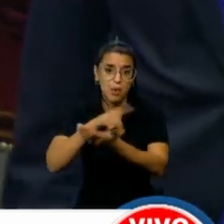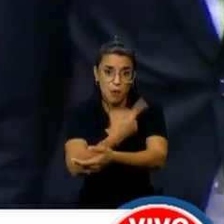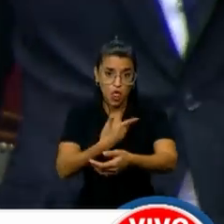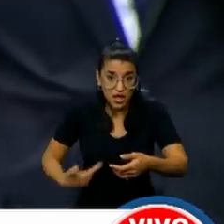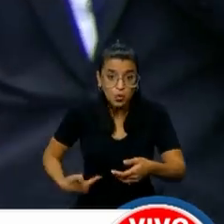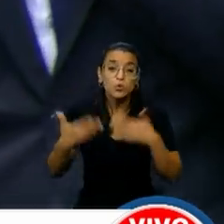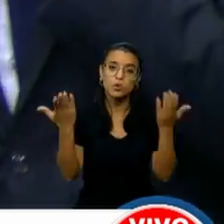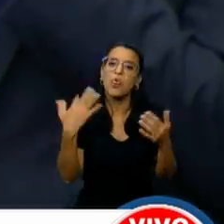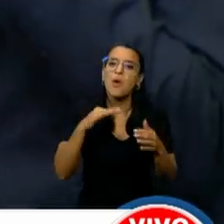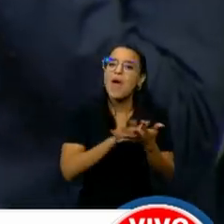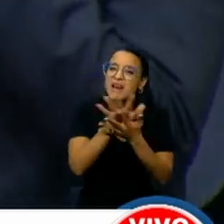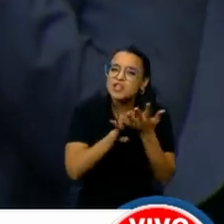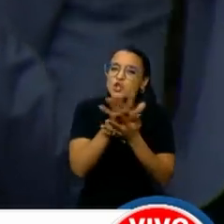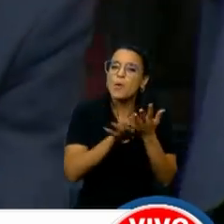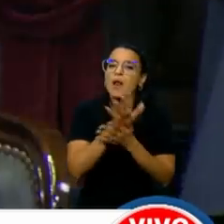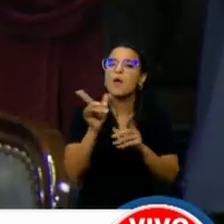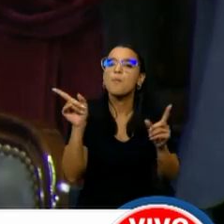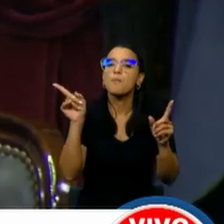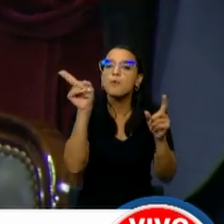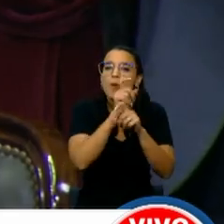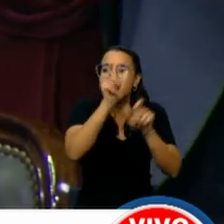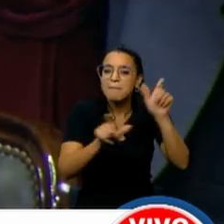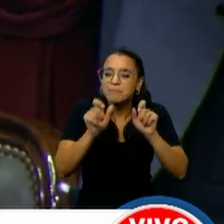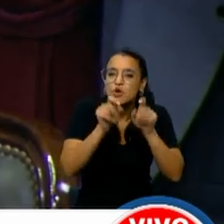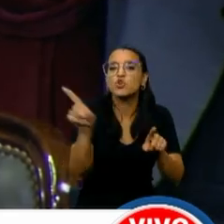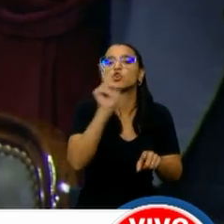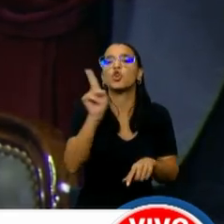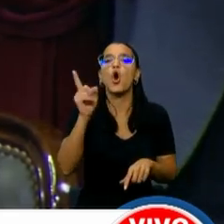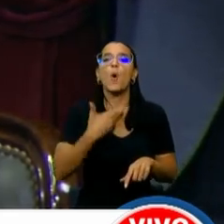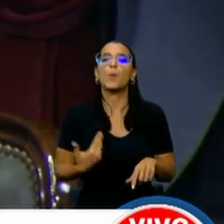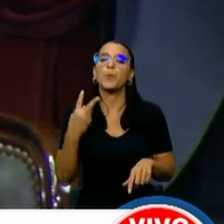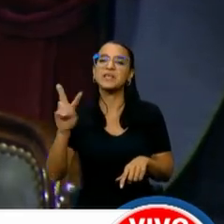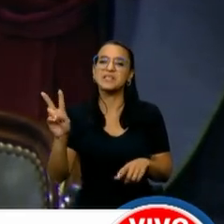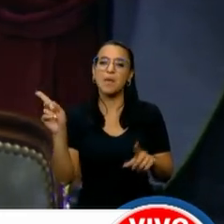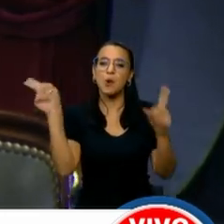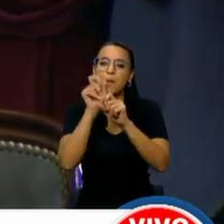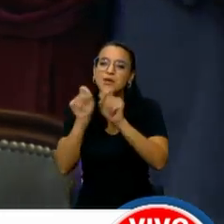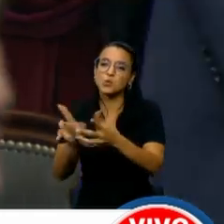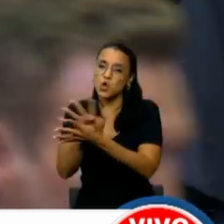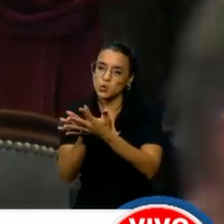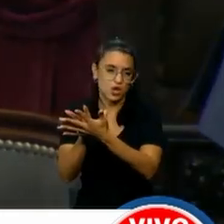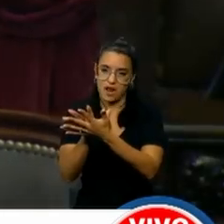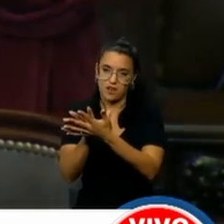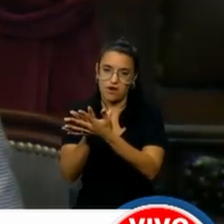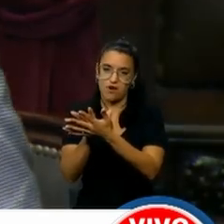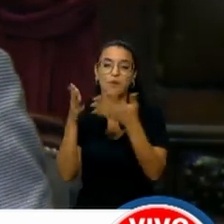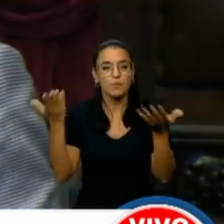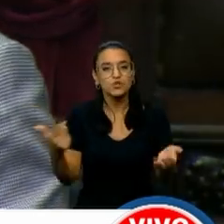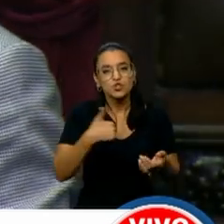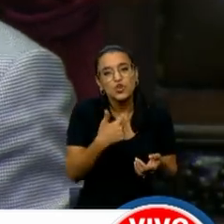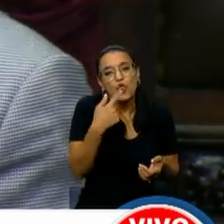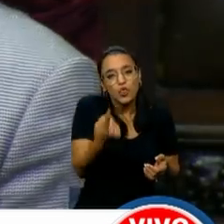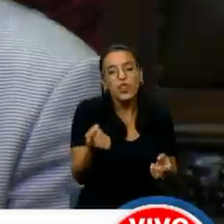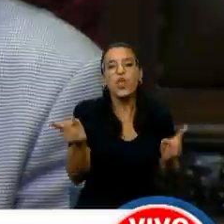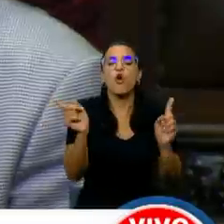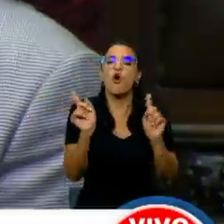había que resolver los problemas la gente no lo de la vicepresidenta por eso mismo creo que este gobierno